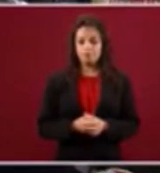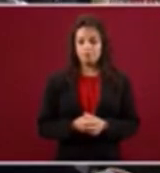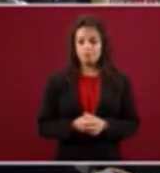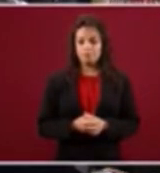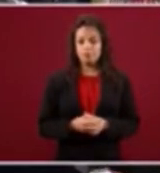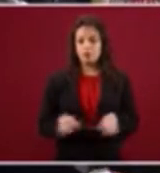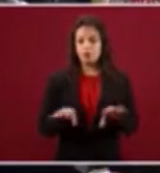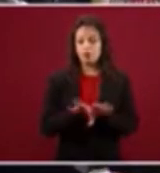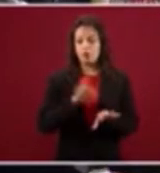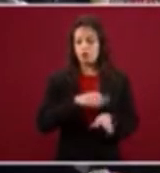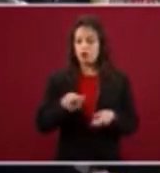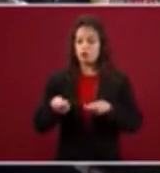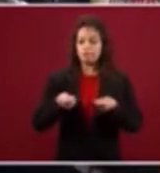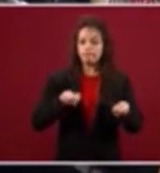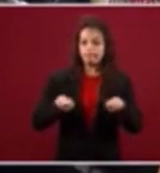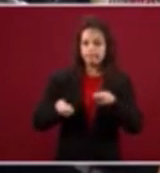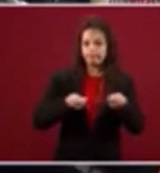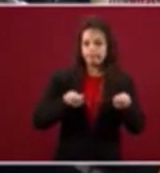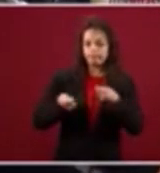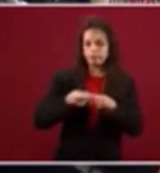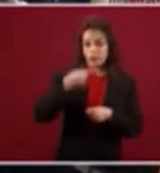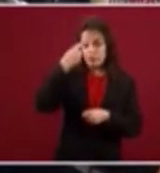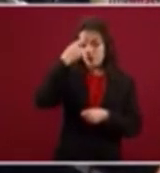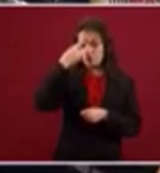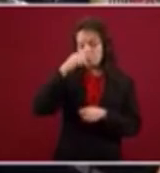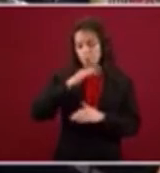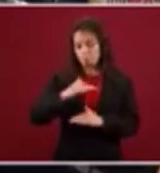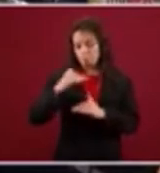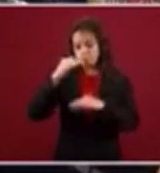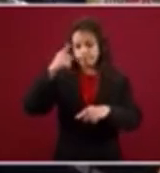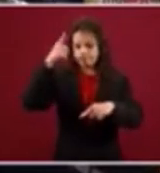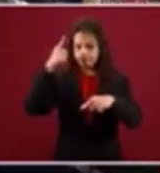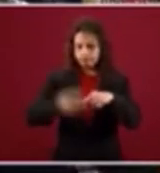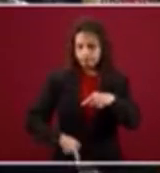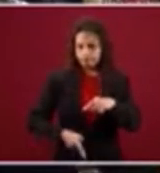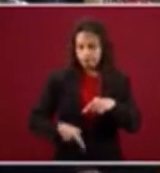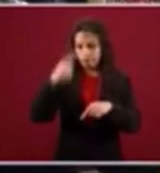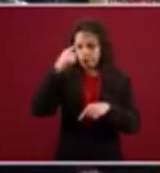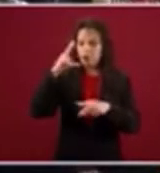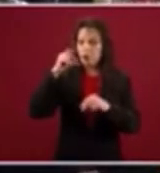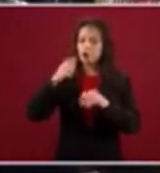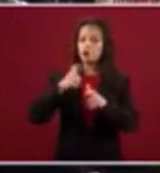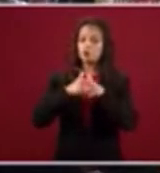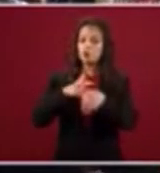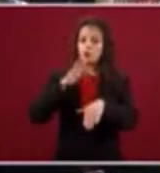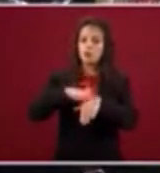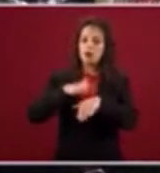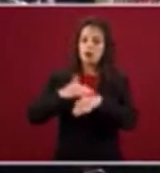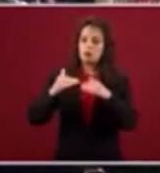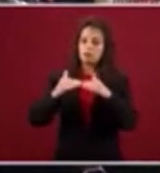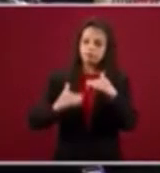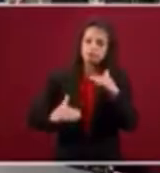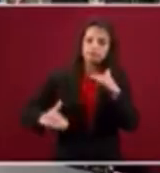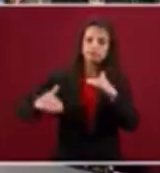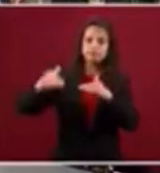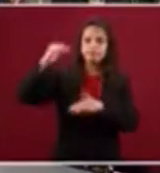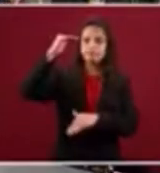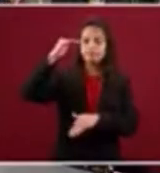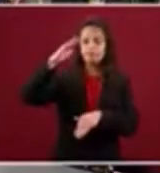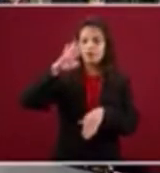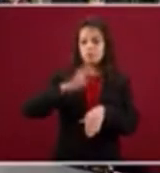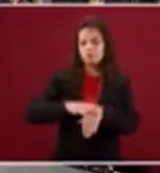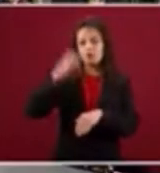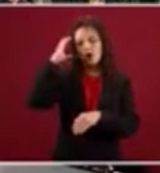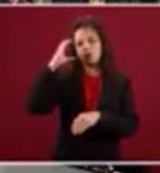controlar la tendencia hacia el aumento en estos delitos. Pero 34